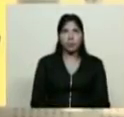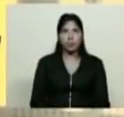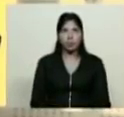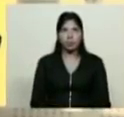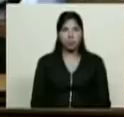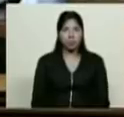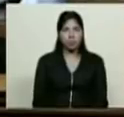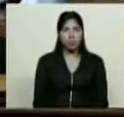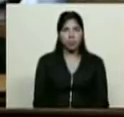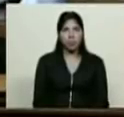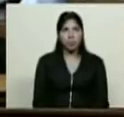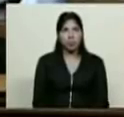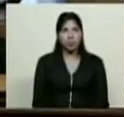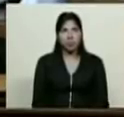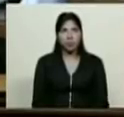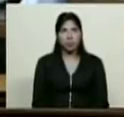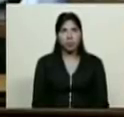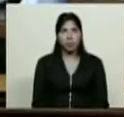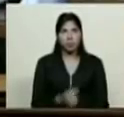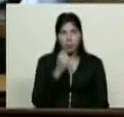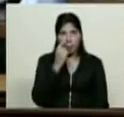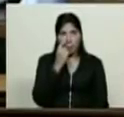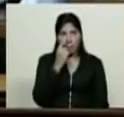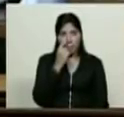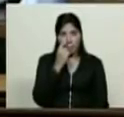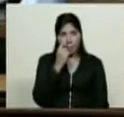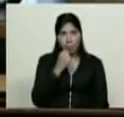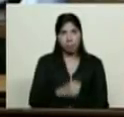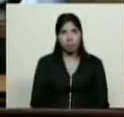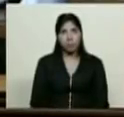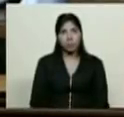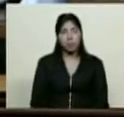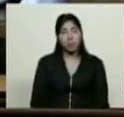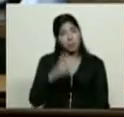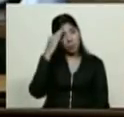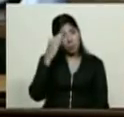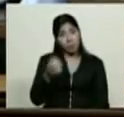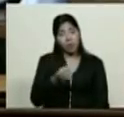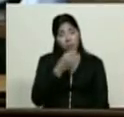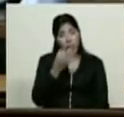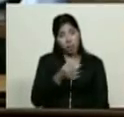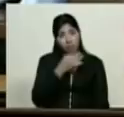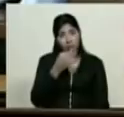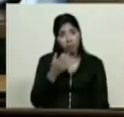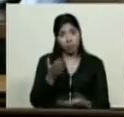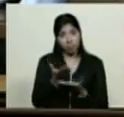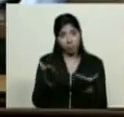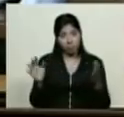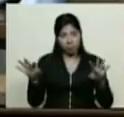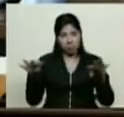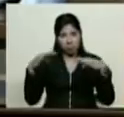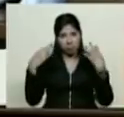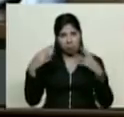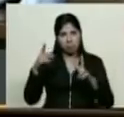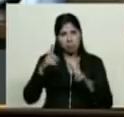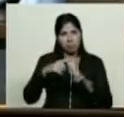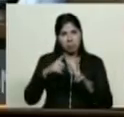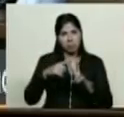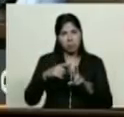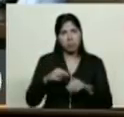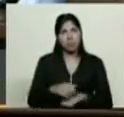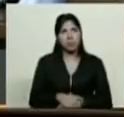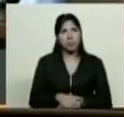Buenas tardes. Un saludo a las personas que a esta hora sintonizan Venezolana de Televisión. En estos momentos, el presidente del Consejo